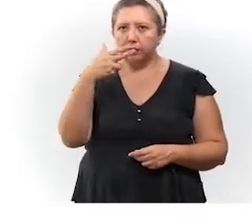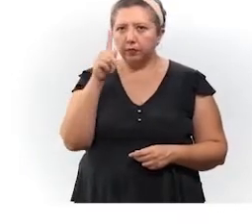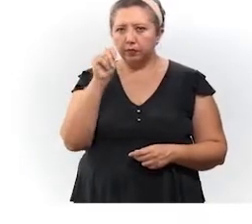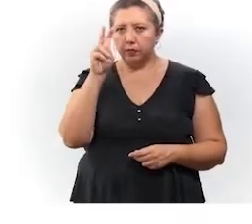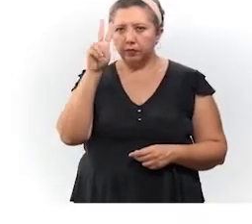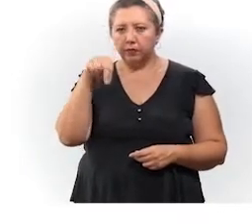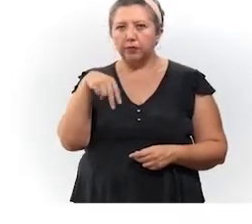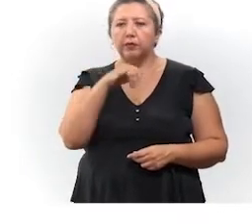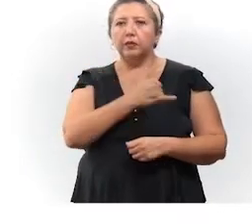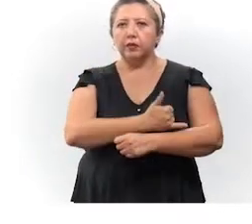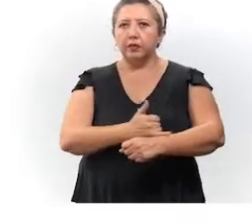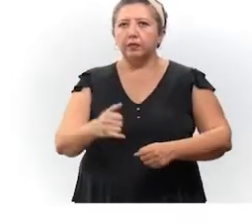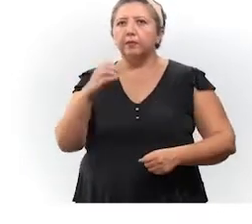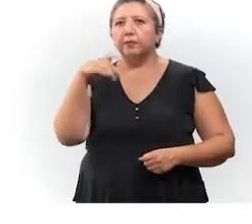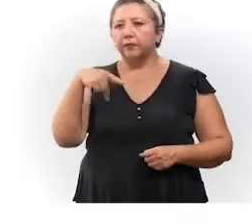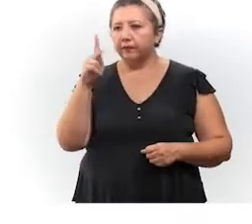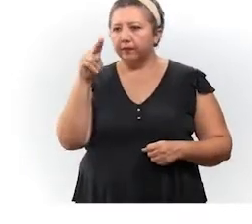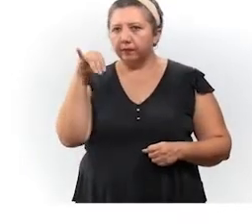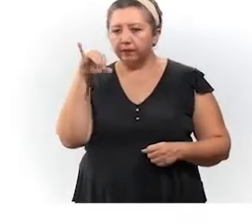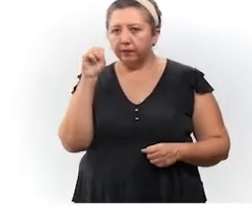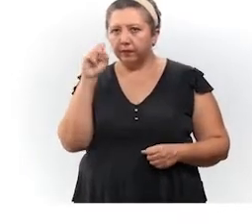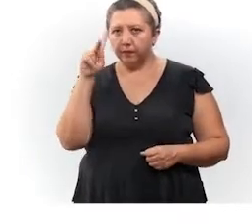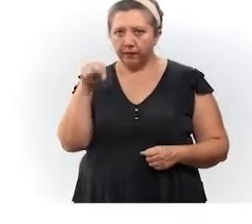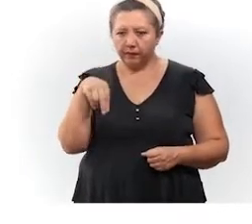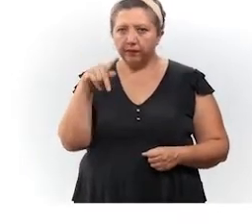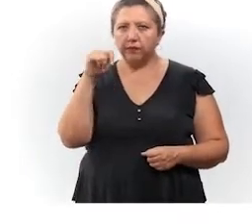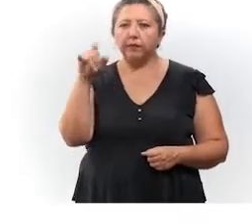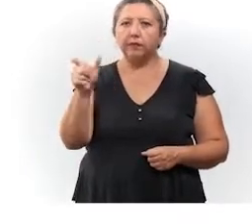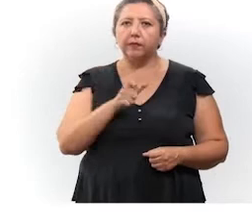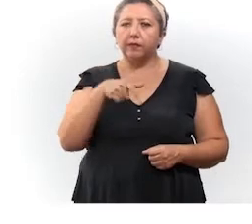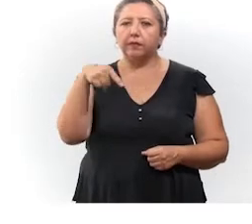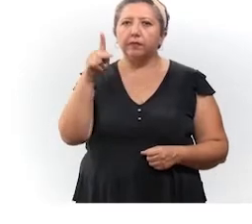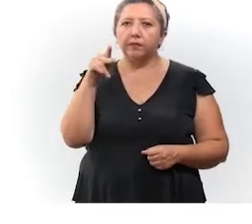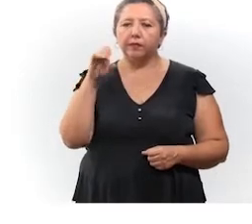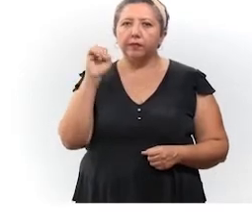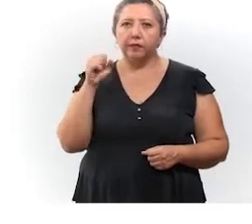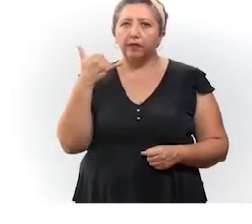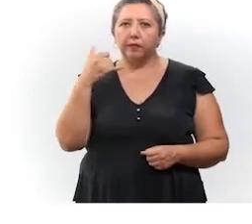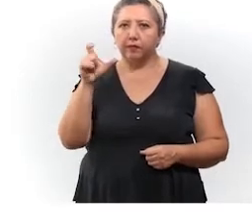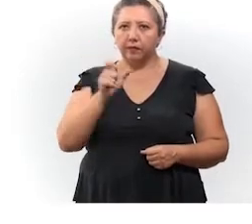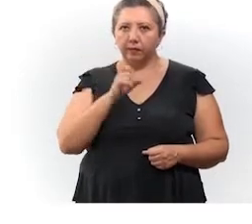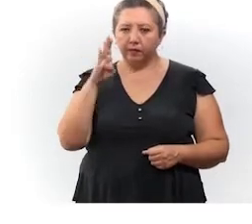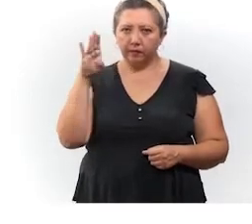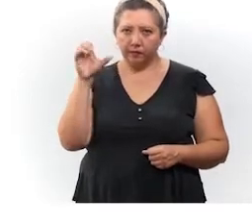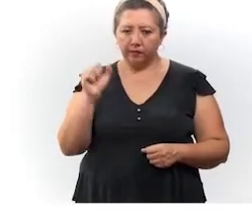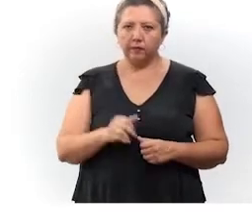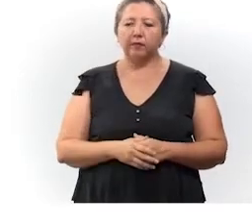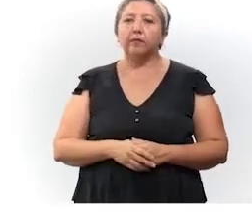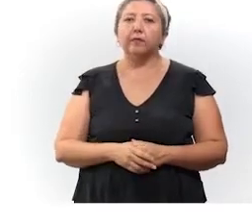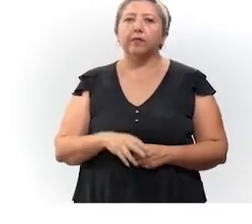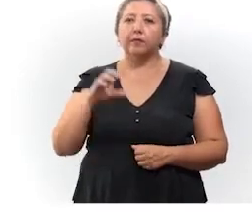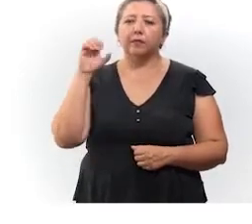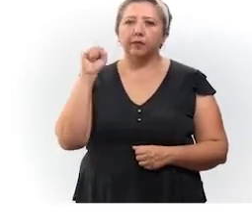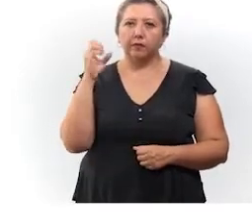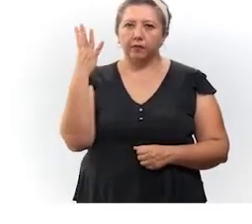Joctún, Izamal, Canacín, Motul, Tecash, Tixcocop, Tzucacap y Yaxcabá. De